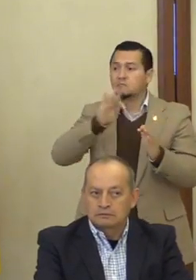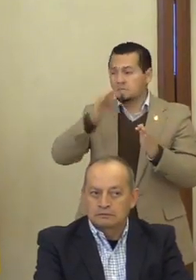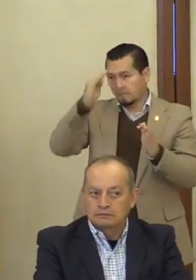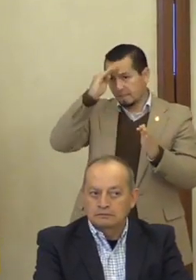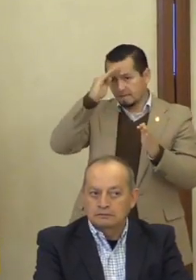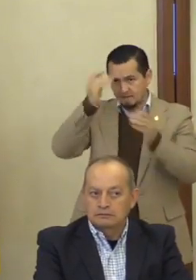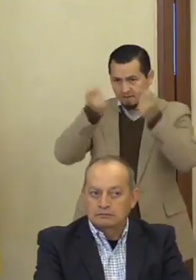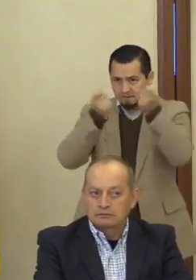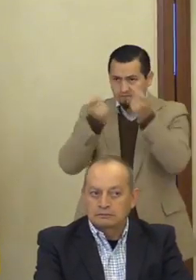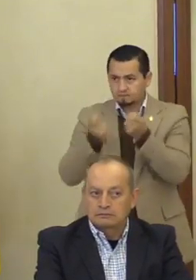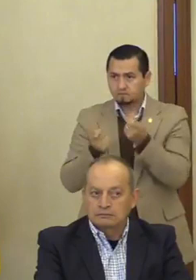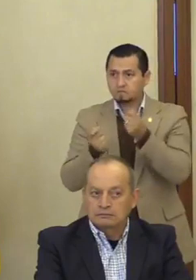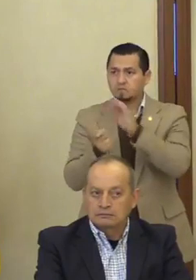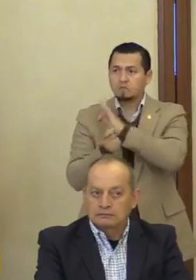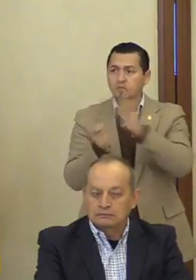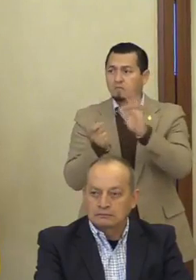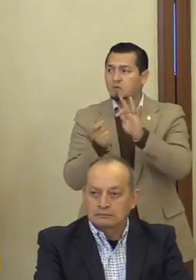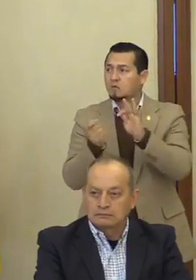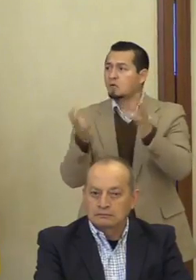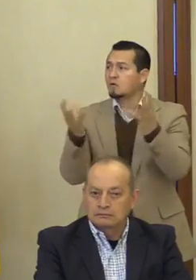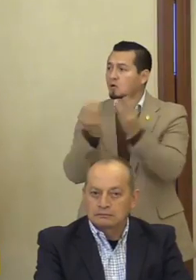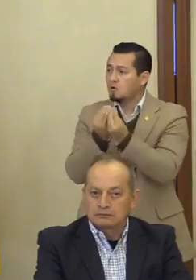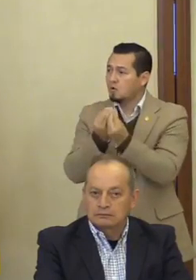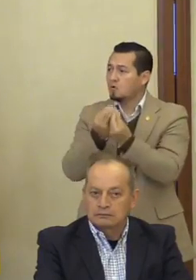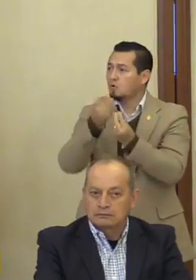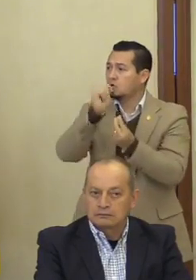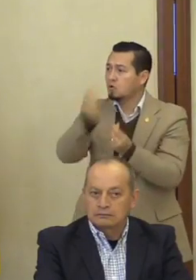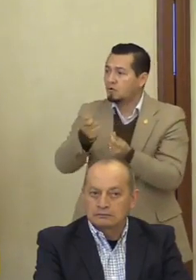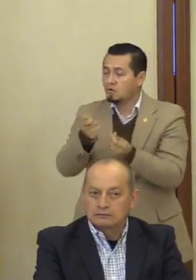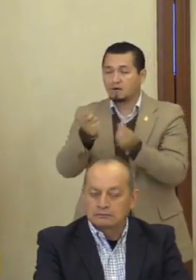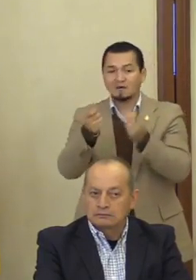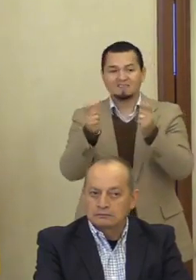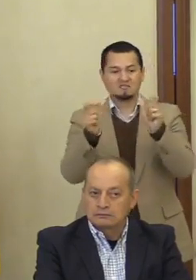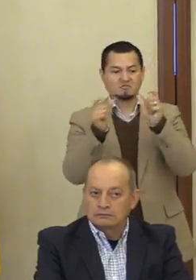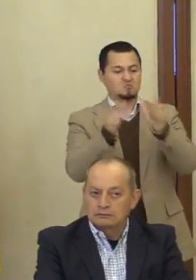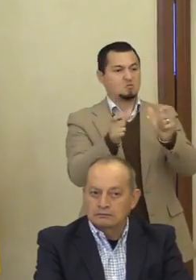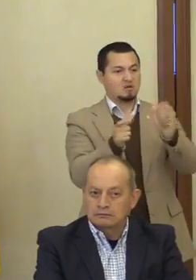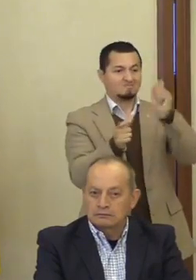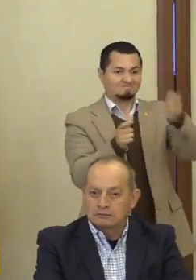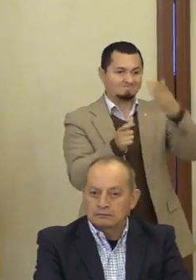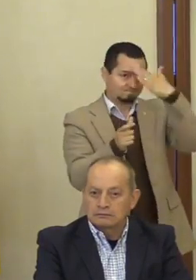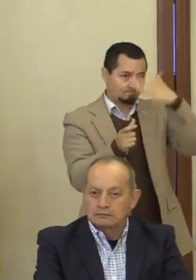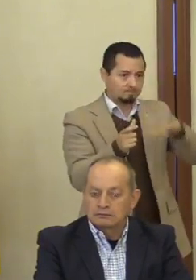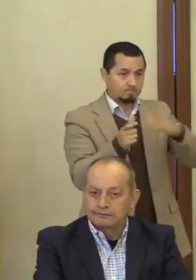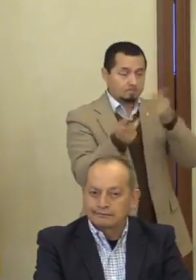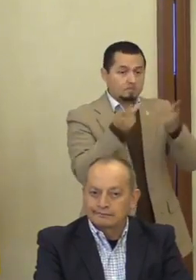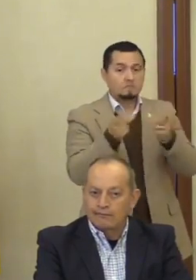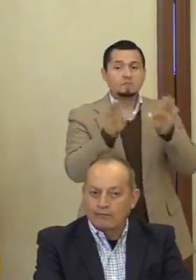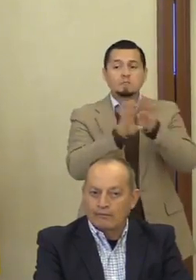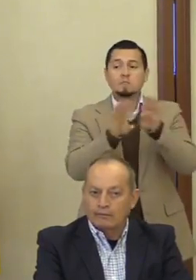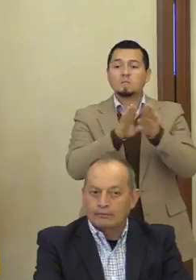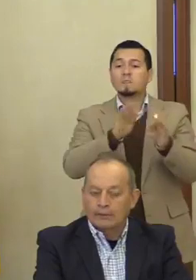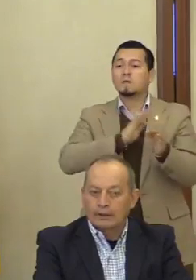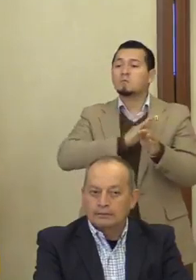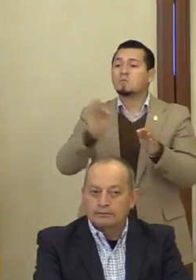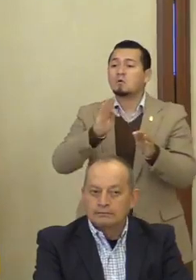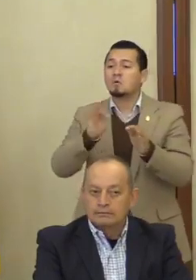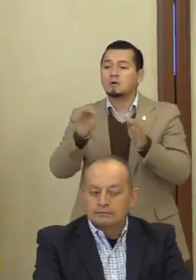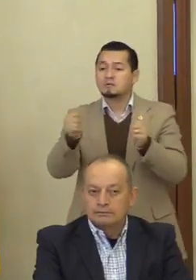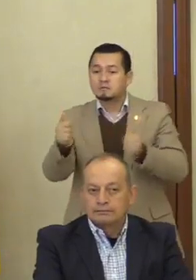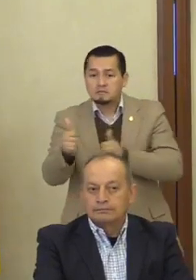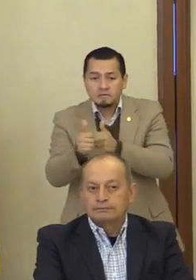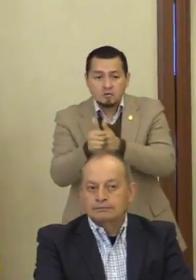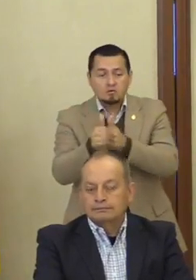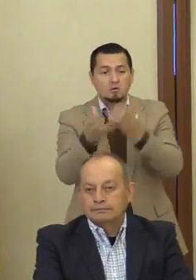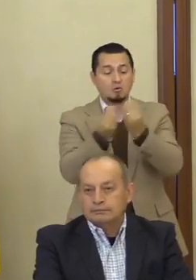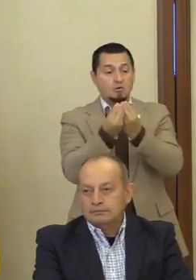y evaluar las acciones que vamos a tomar en materia de seguridad. ¿Cómo se puede dar seguimiento a la